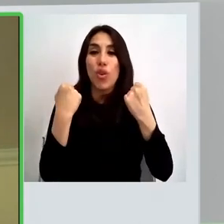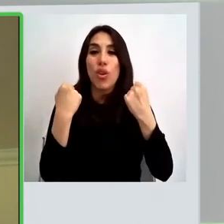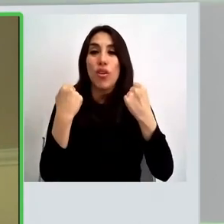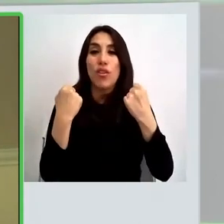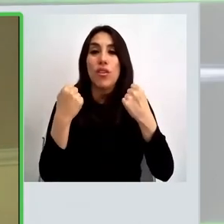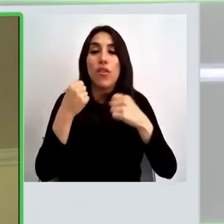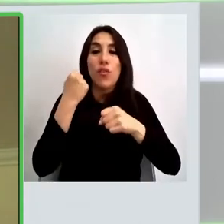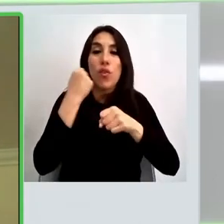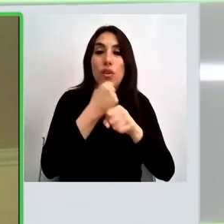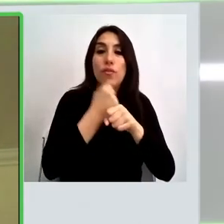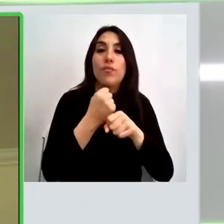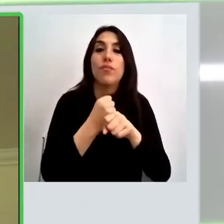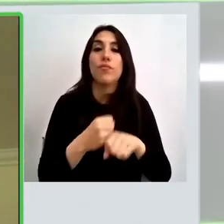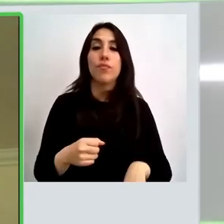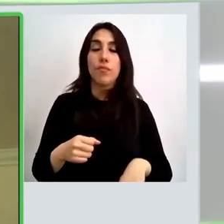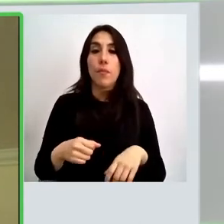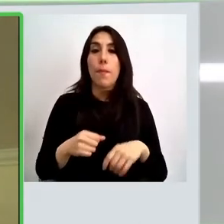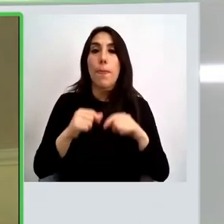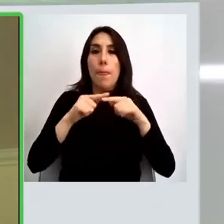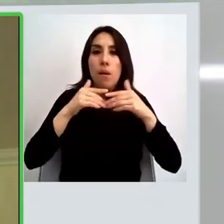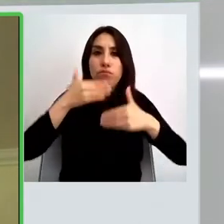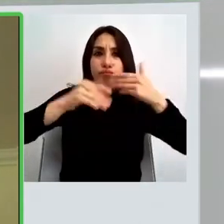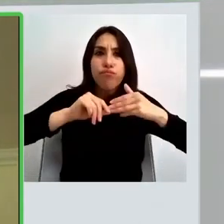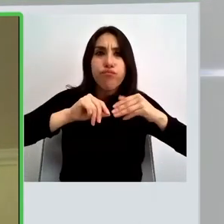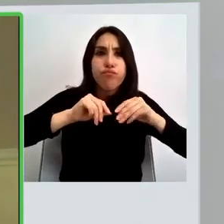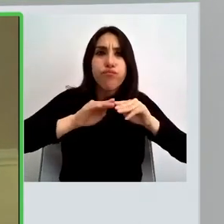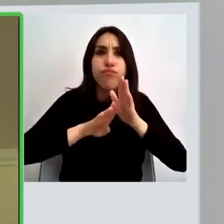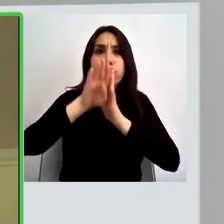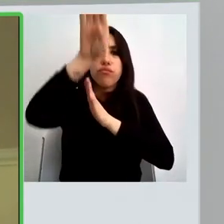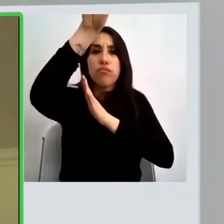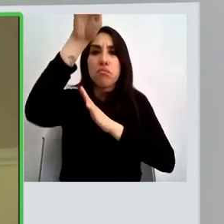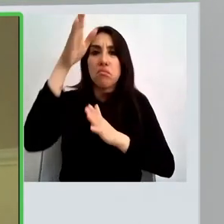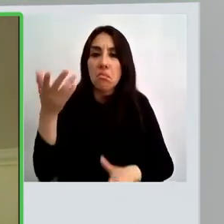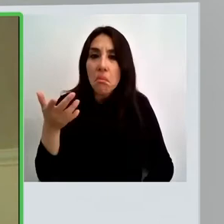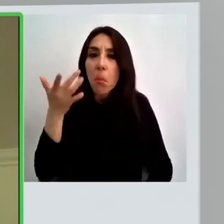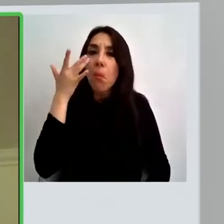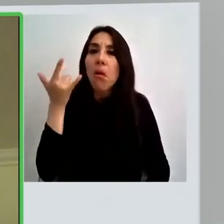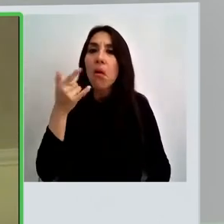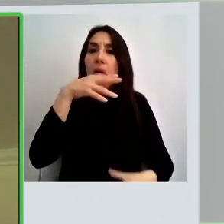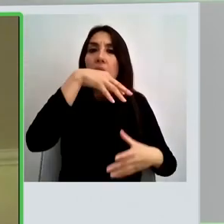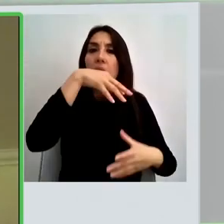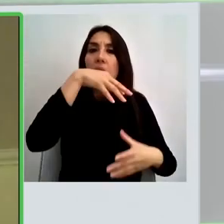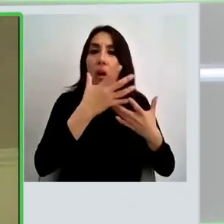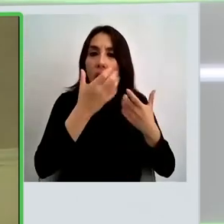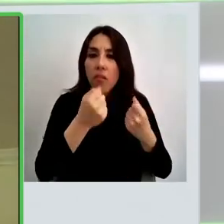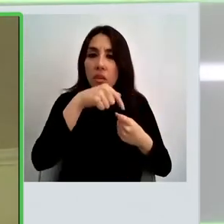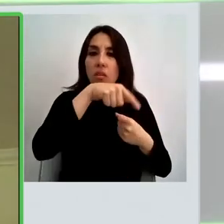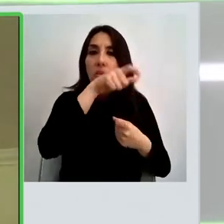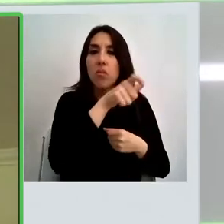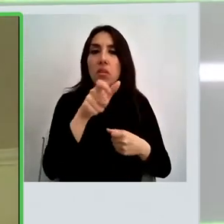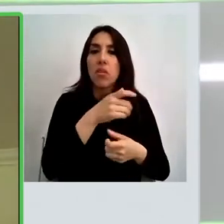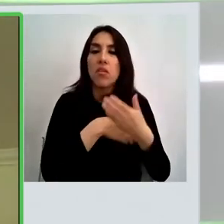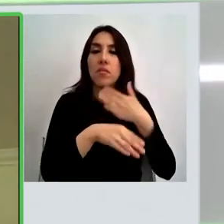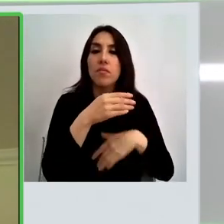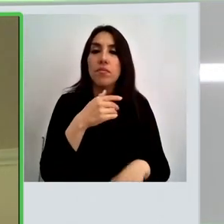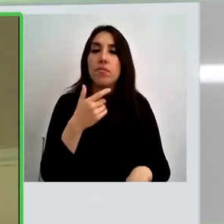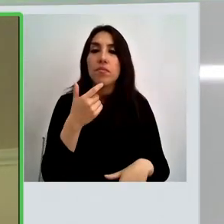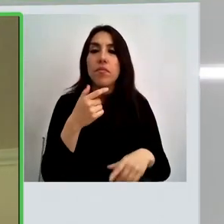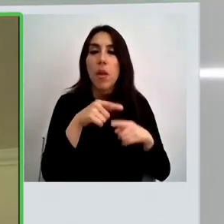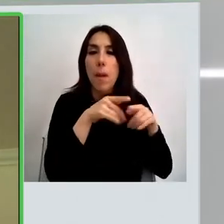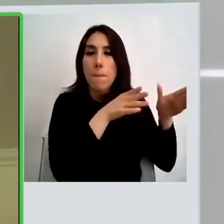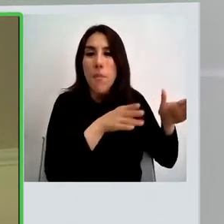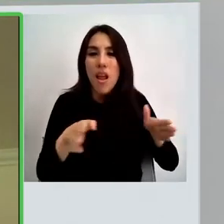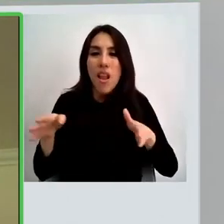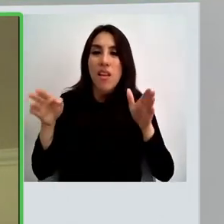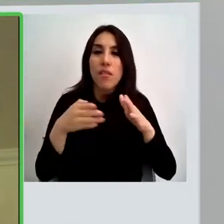mejor con las personas teniendo a personas trabajando con discapacidad aumentó la productividad si es